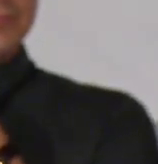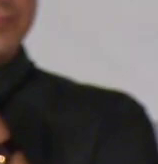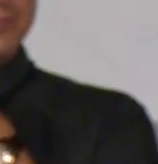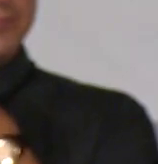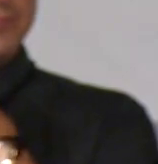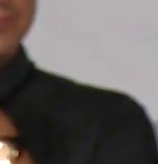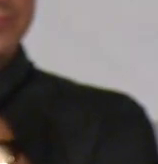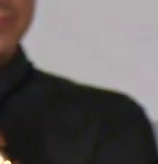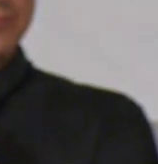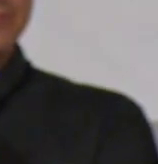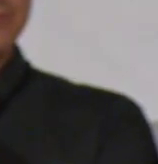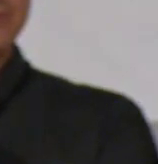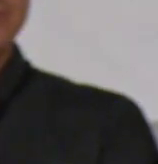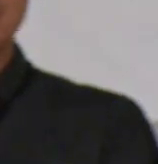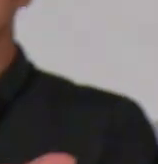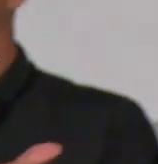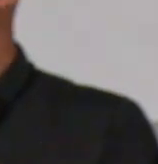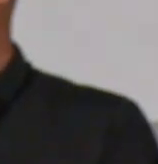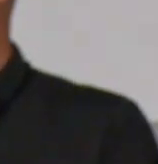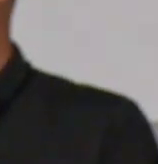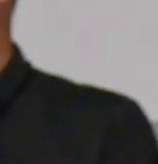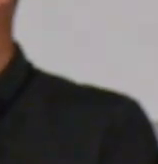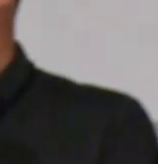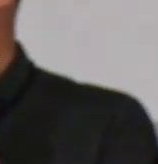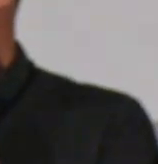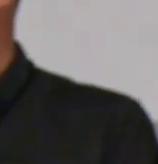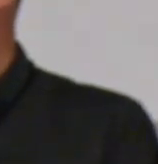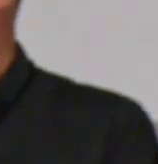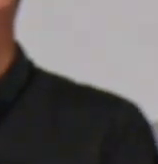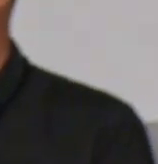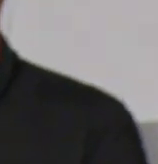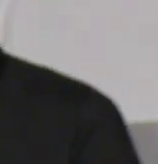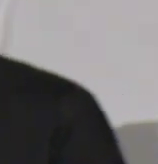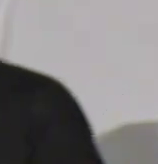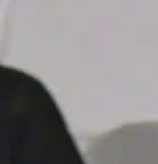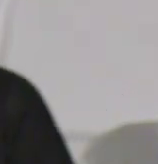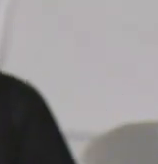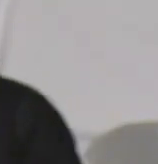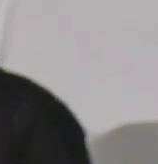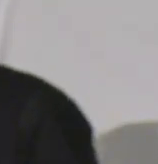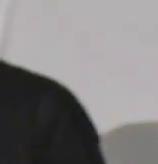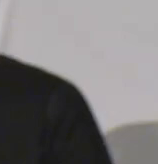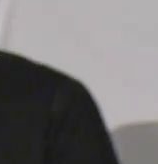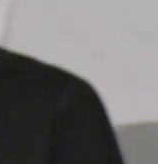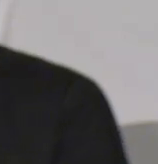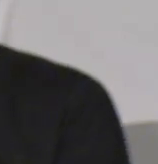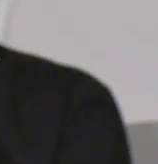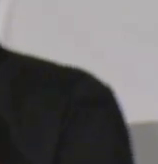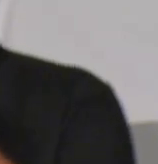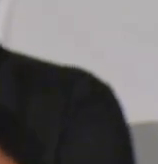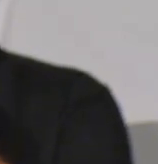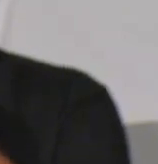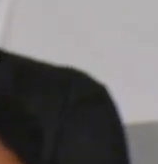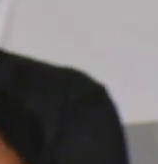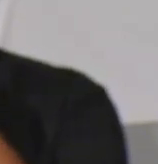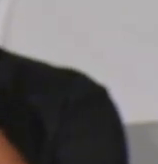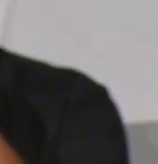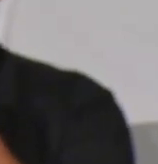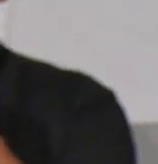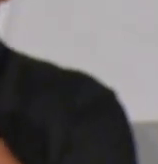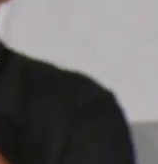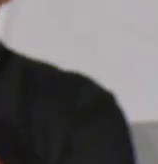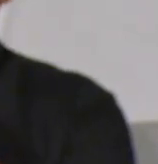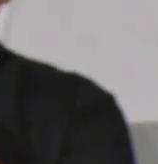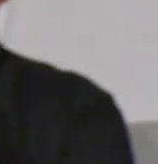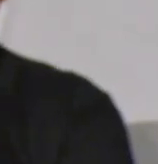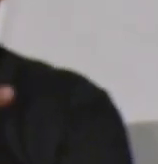de Yucatán, el licenciado Aceves. Asimismo, agradezco la presencia de Sisi Hueso y César